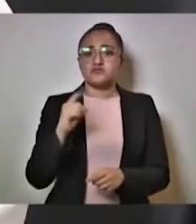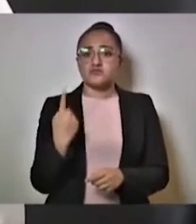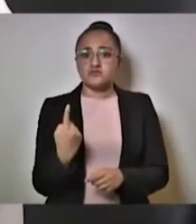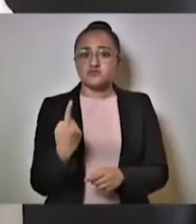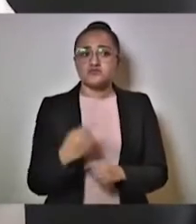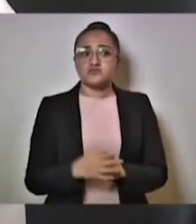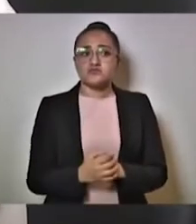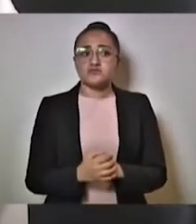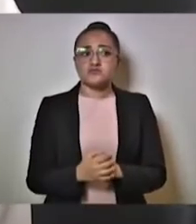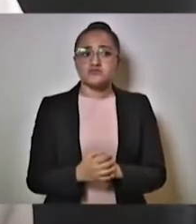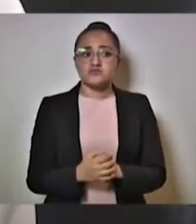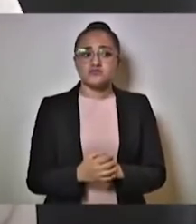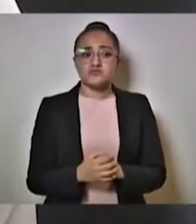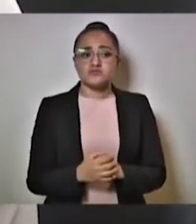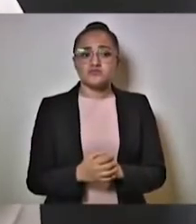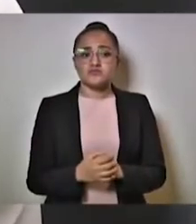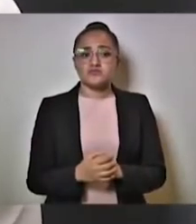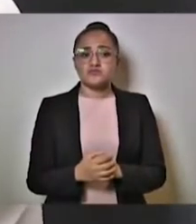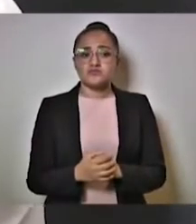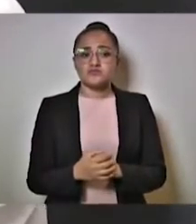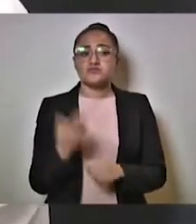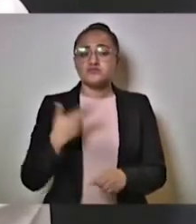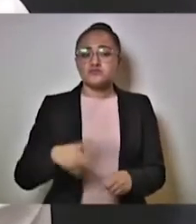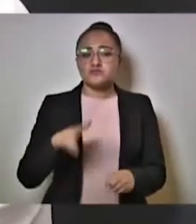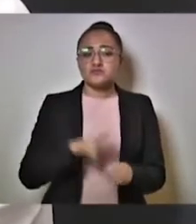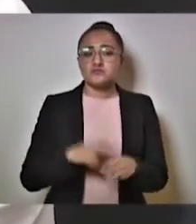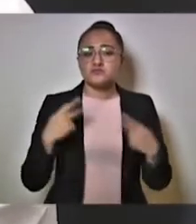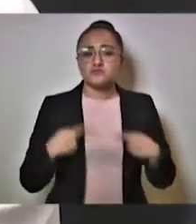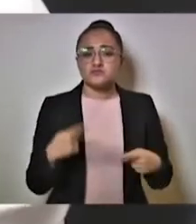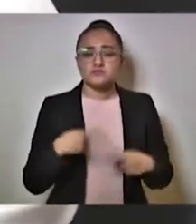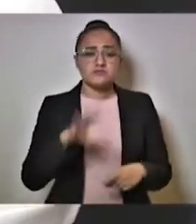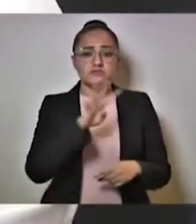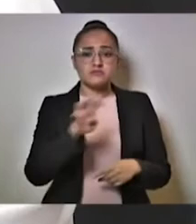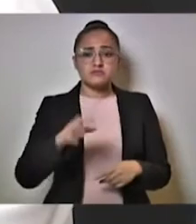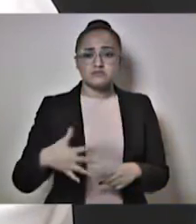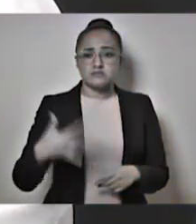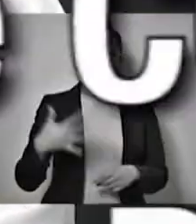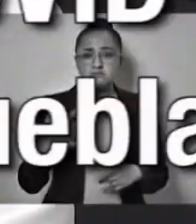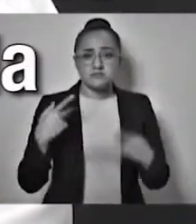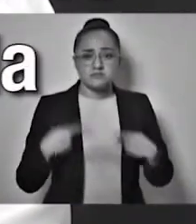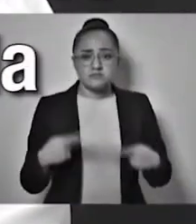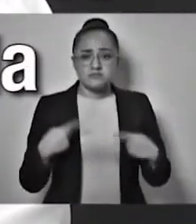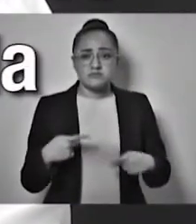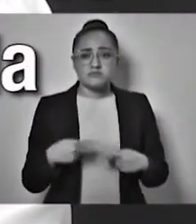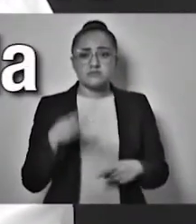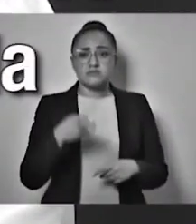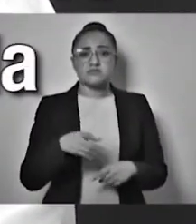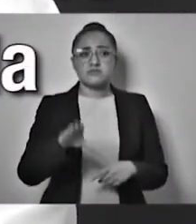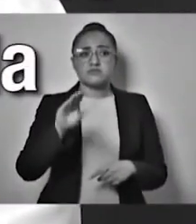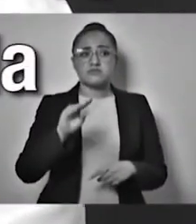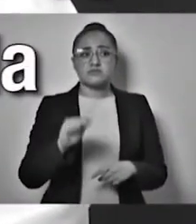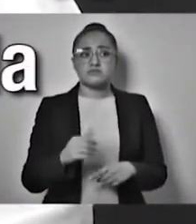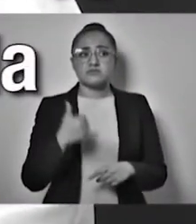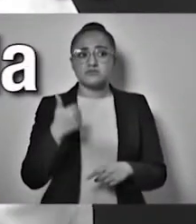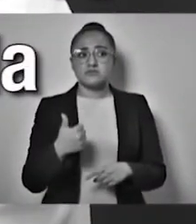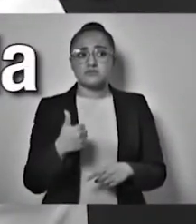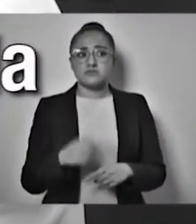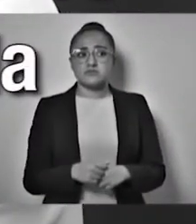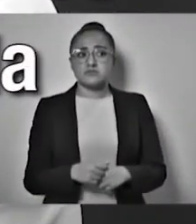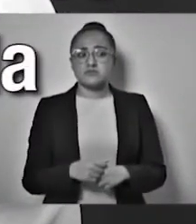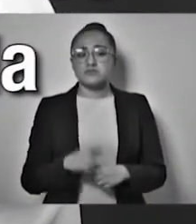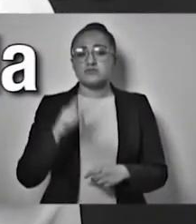El secretario de Salud de Puebla, Jorge Humberto Uribe Téllez, informó que se registraron 55 nuevos casos de coronavirus y